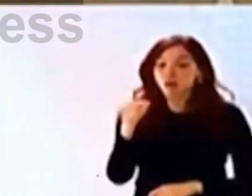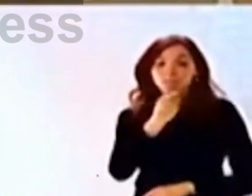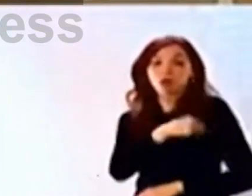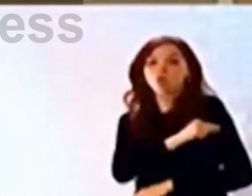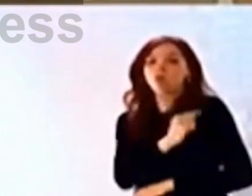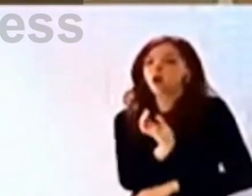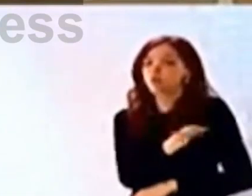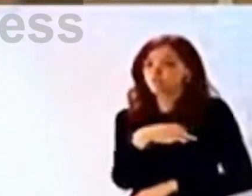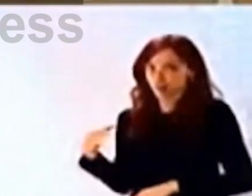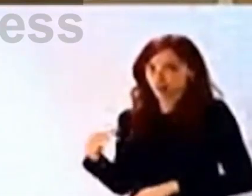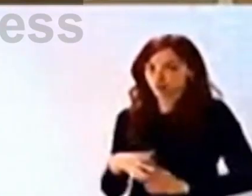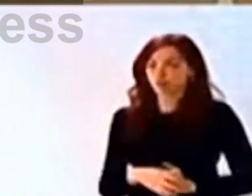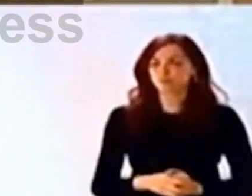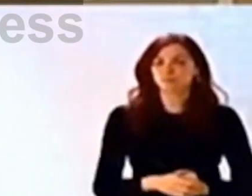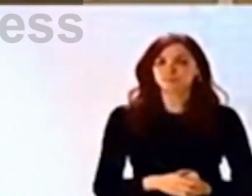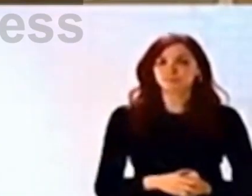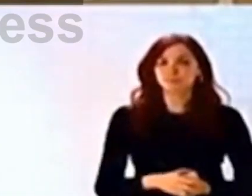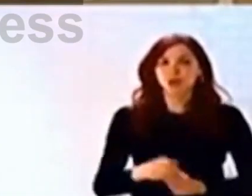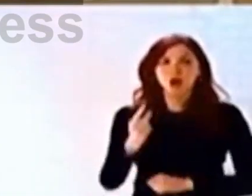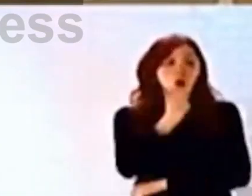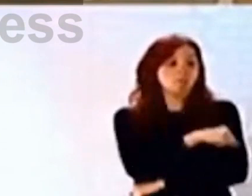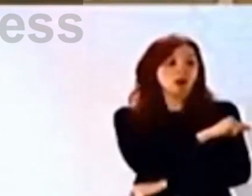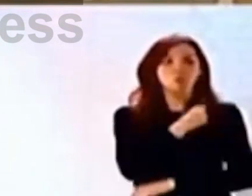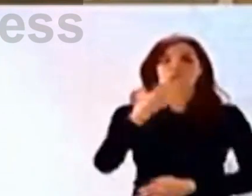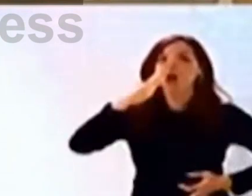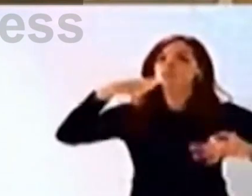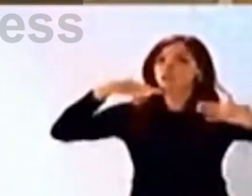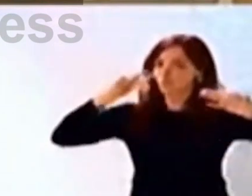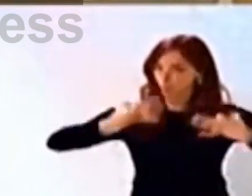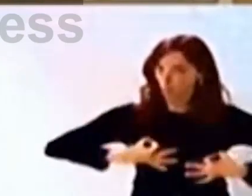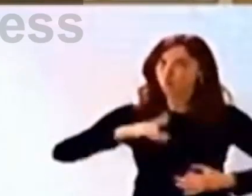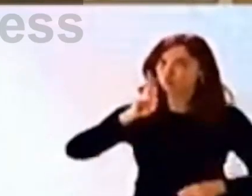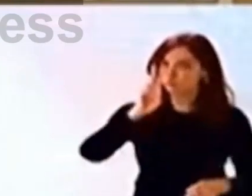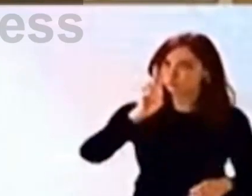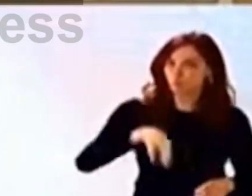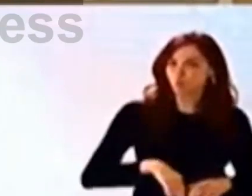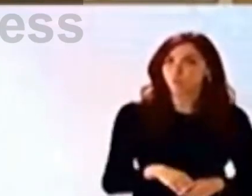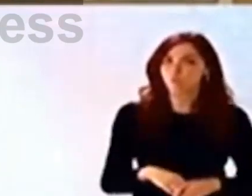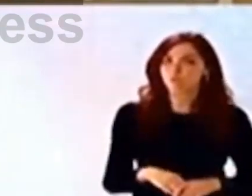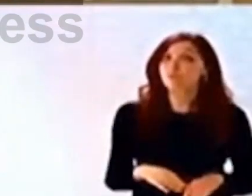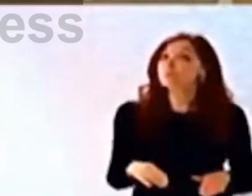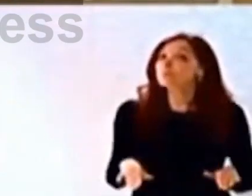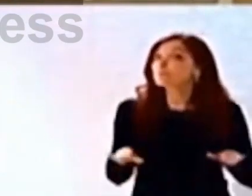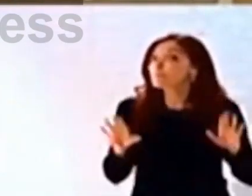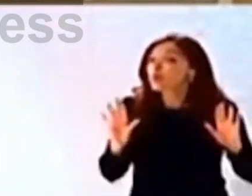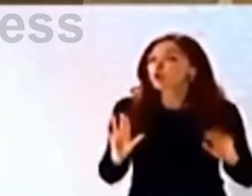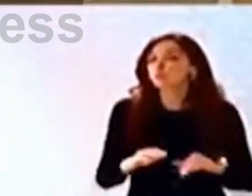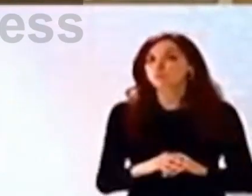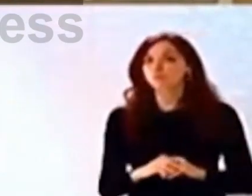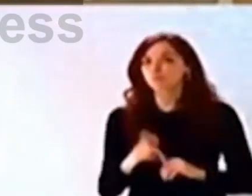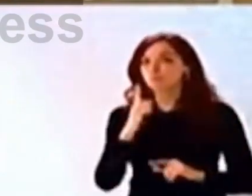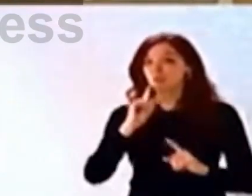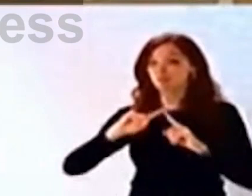que la vacuna de astrazéneca es una vacuna segura pero que hay unos fenómenos